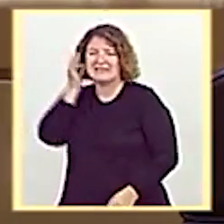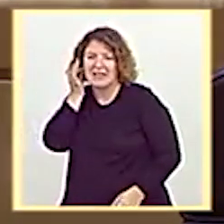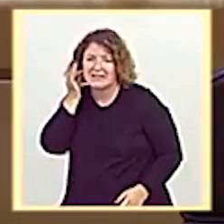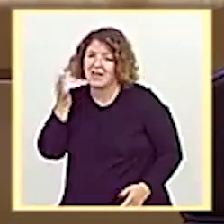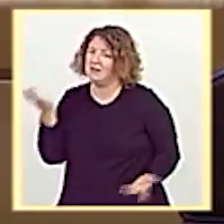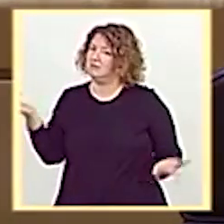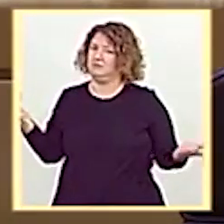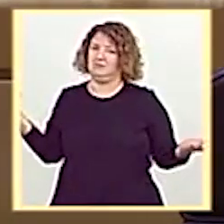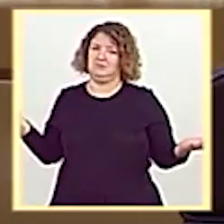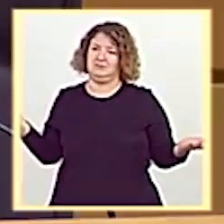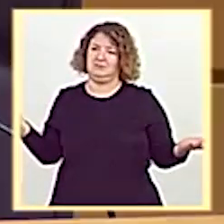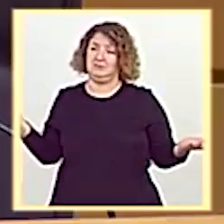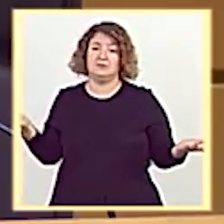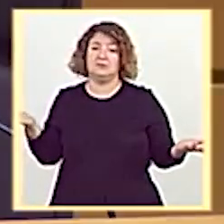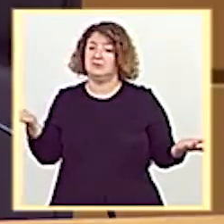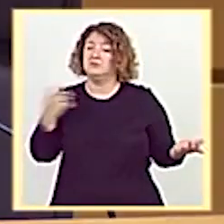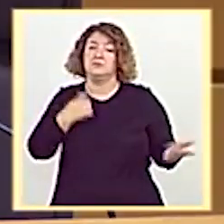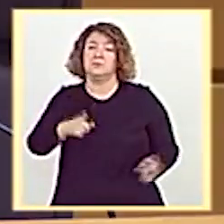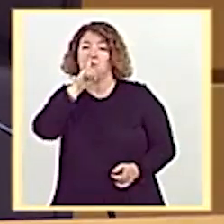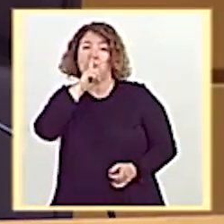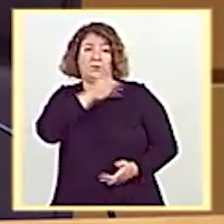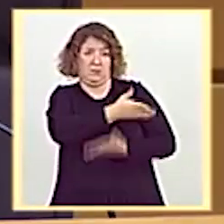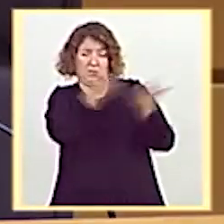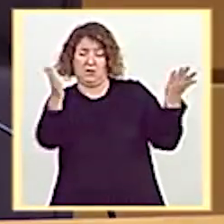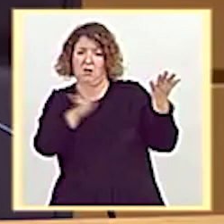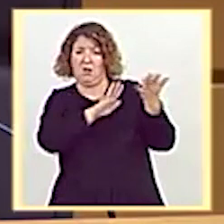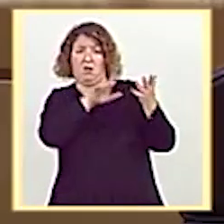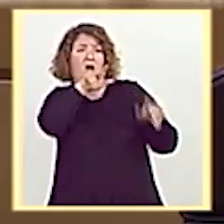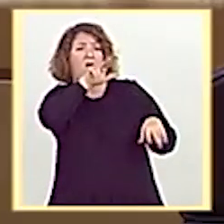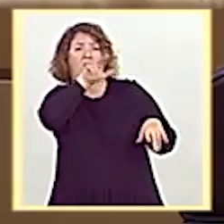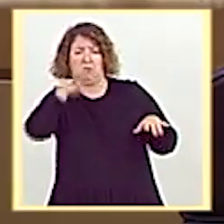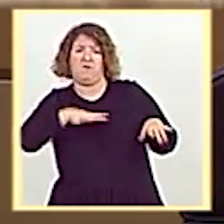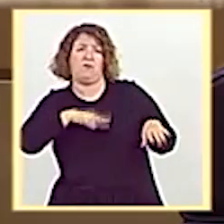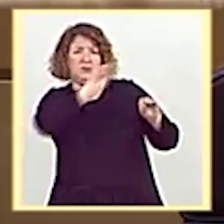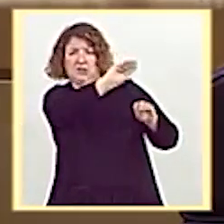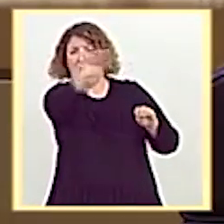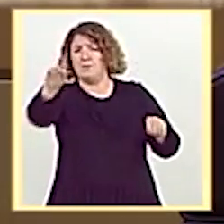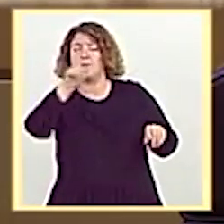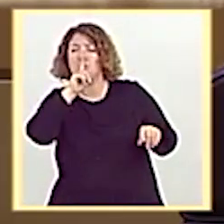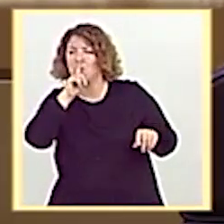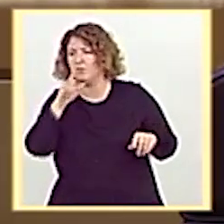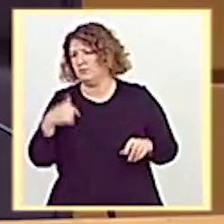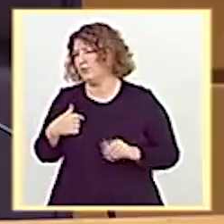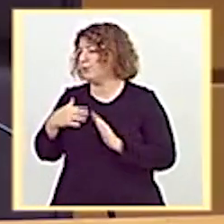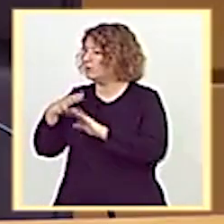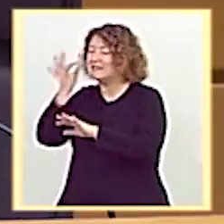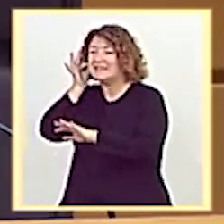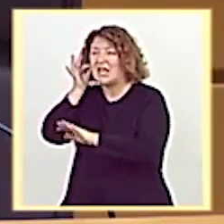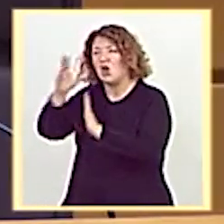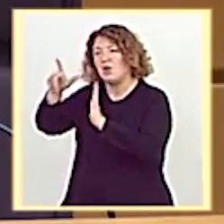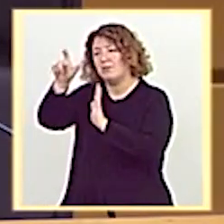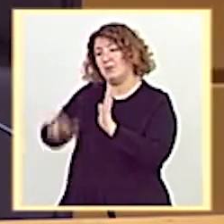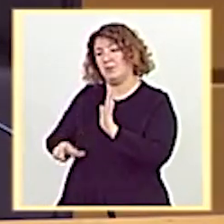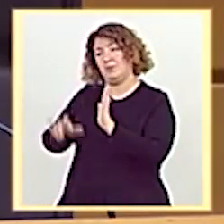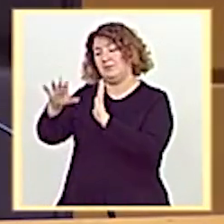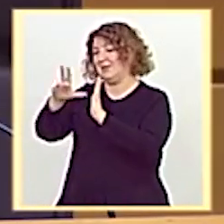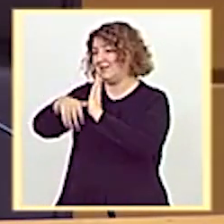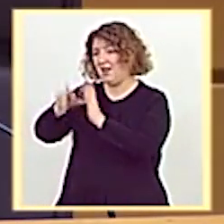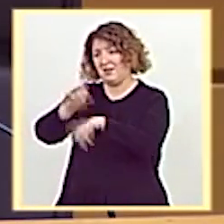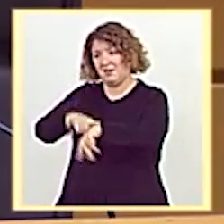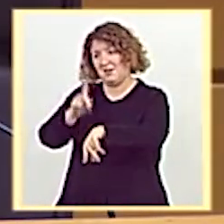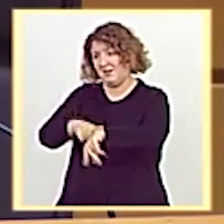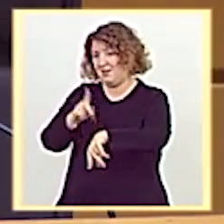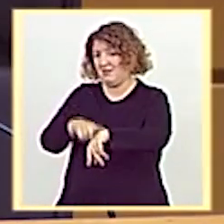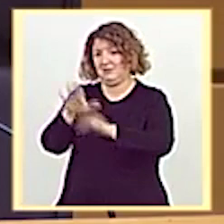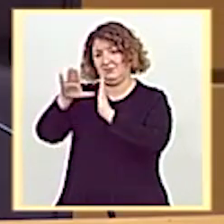Señora presidenta, si no manda a callar, no puedo seguir. Se ha pasado su tiempo, señoría. Termine ya, por favor.